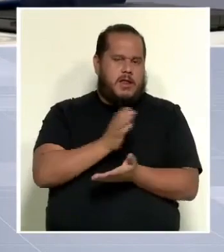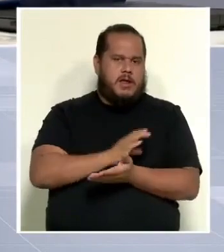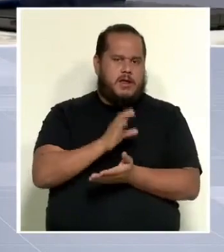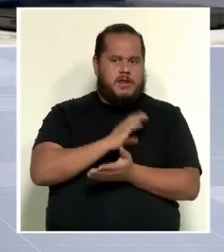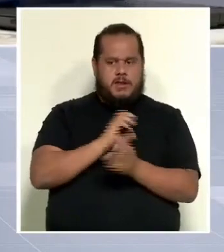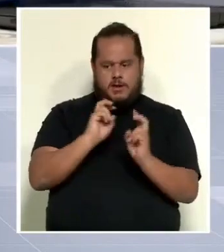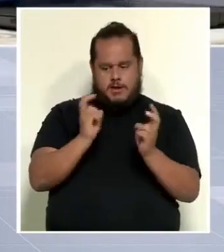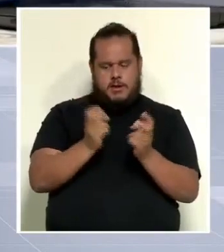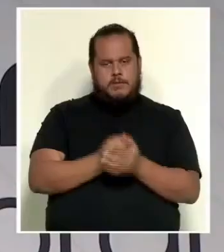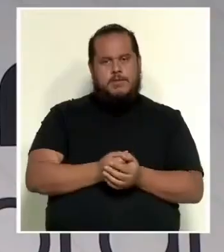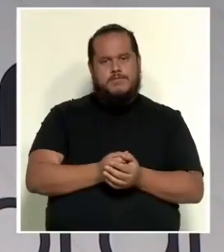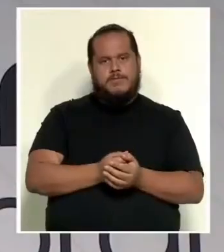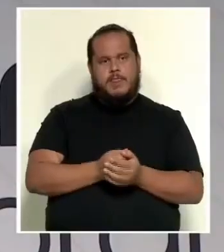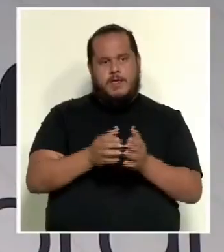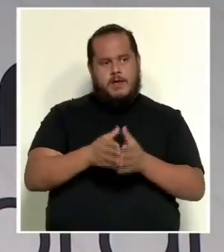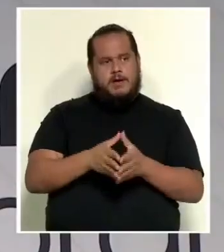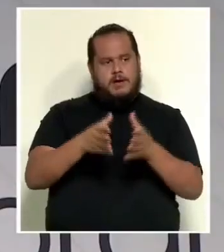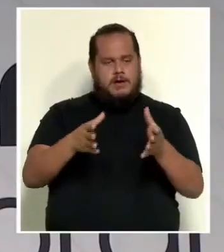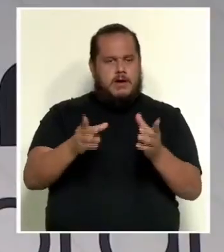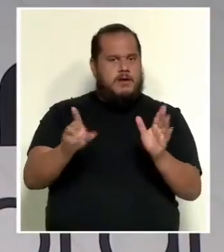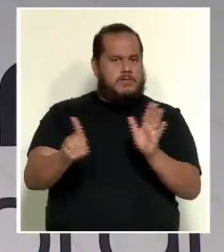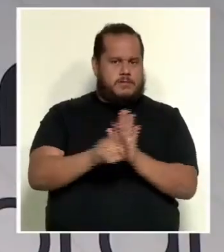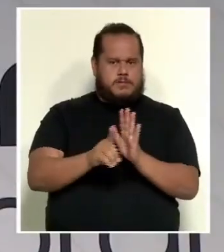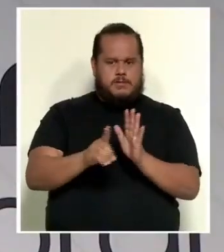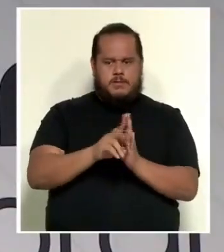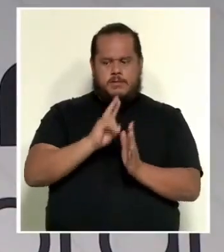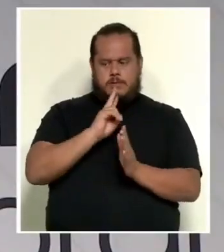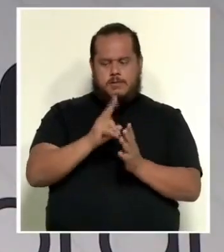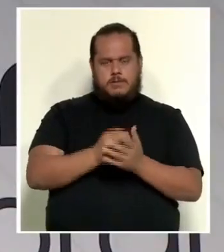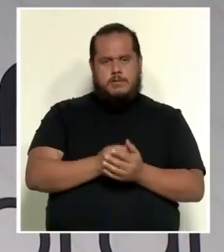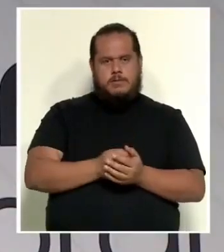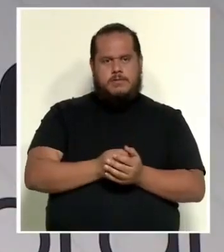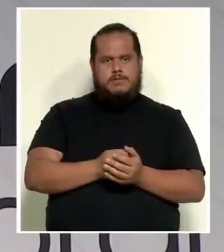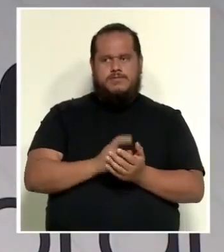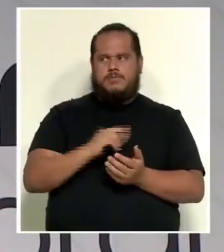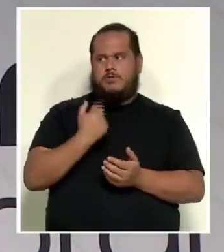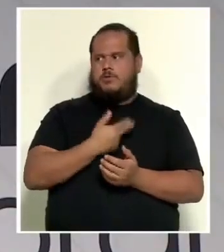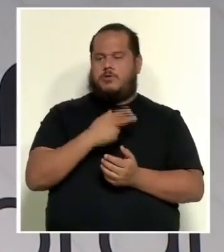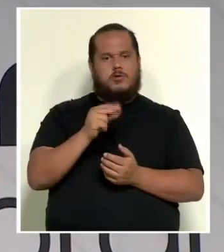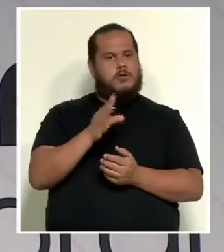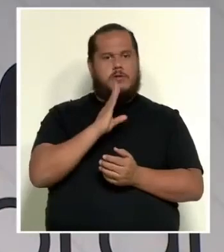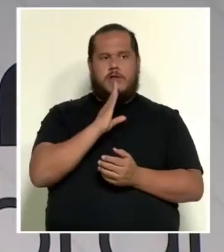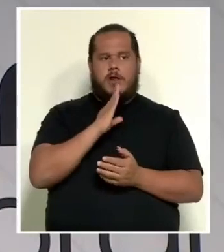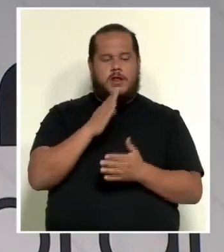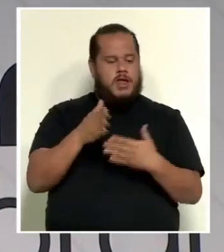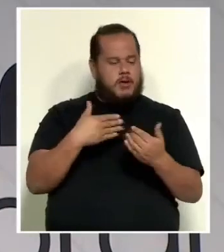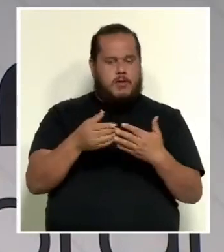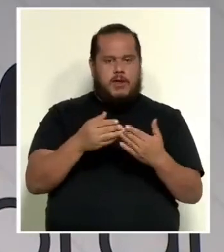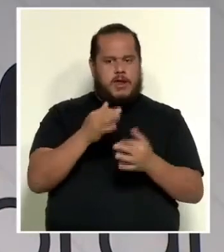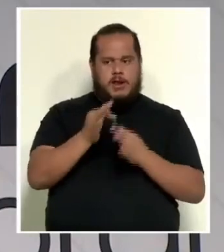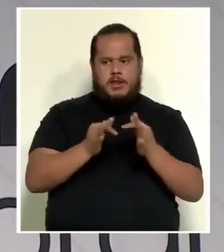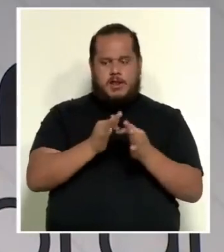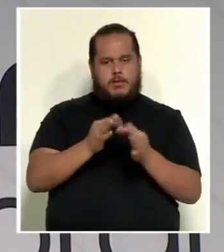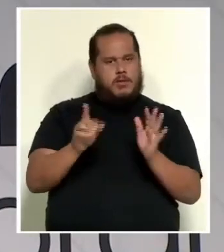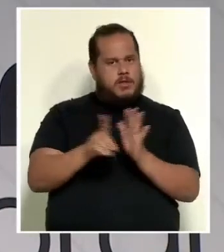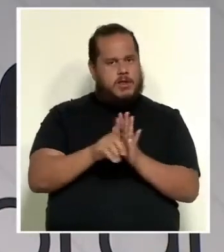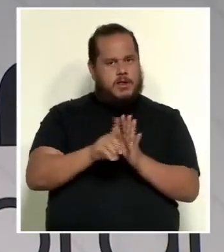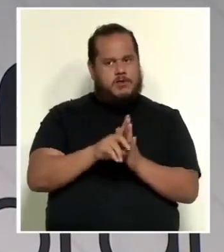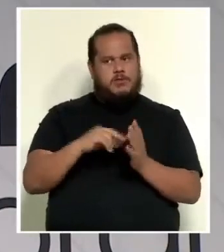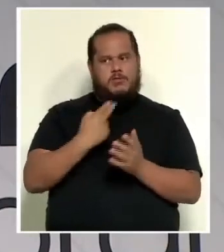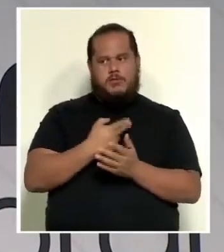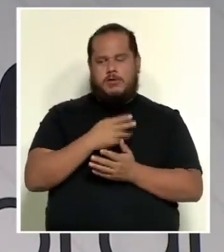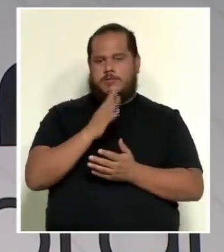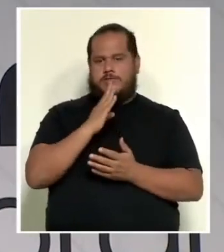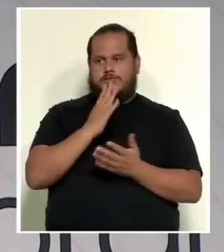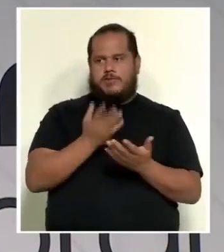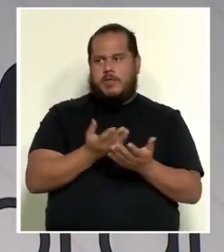del tema de ampliación de derechos, ¿verdad? Que no estamos hablando de cualquier tipo de derechos, ¿verdad?, sino que